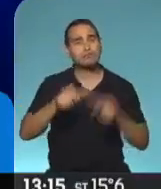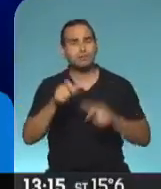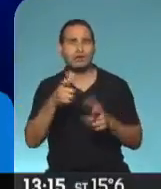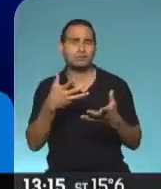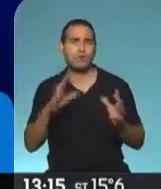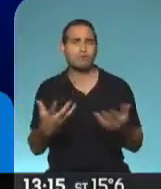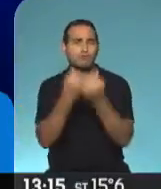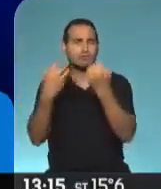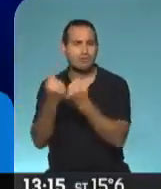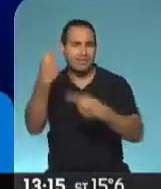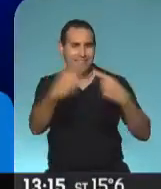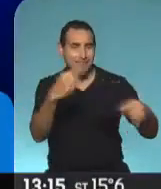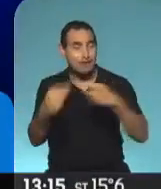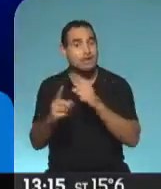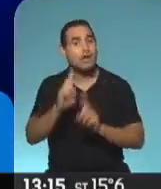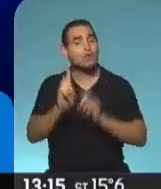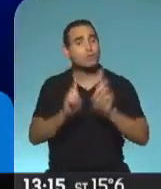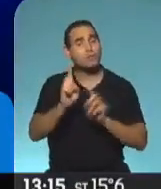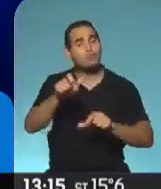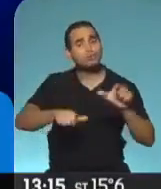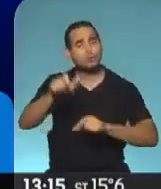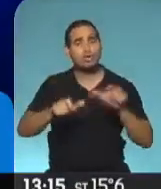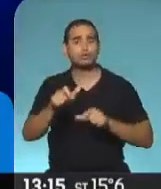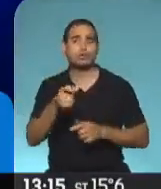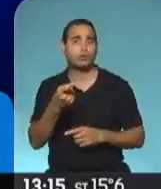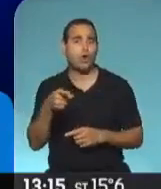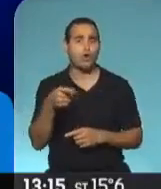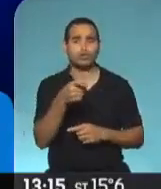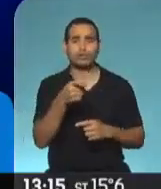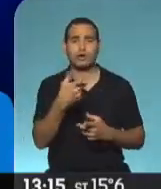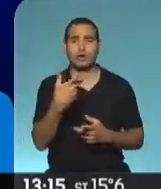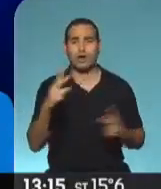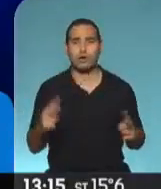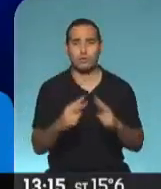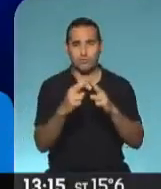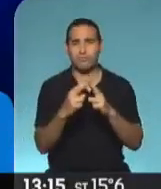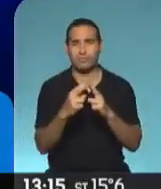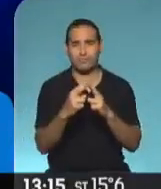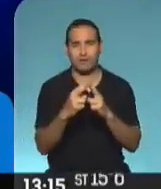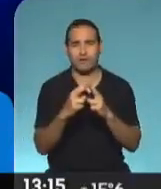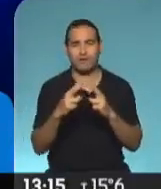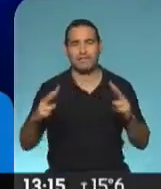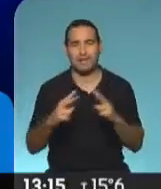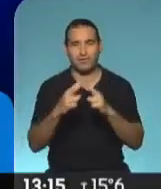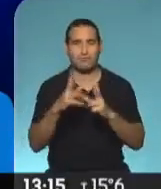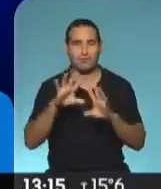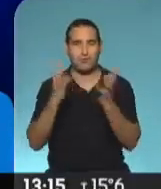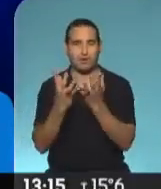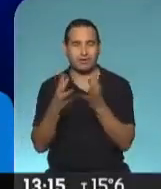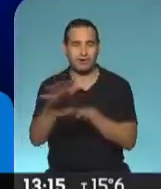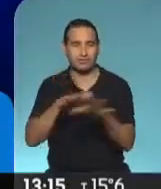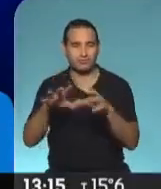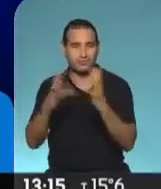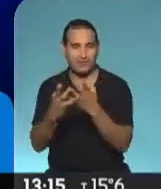distintas fundaciones, por ejemplo, algunos que estaban en contra de la cumbre de la Organización, claro, de la Organización Mundial del Comercio.